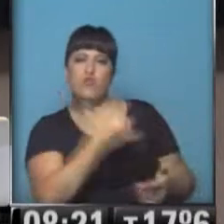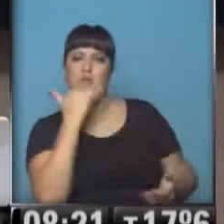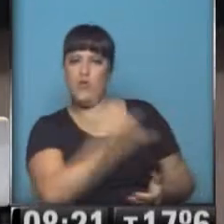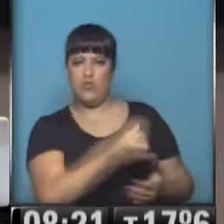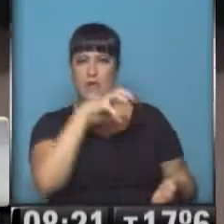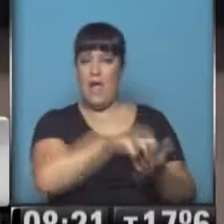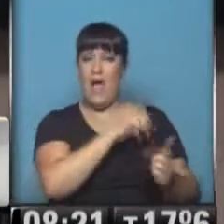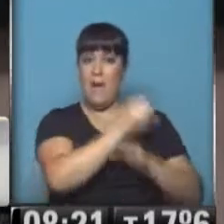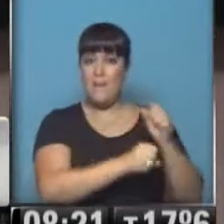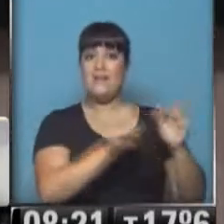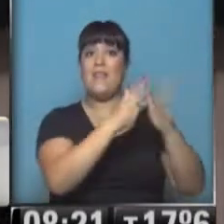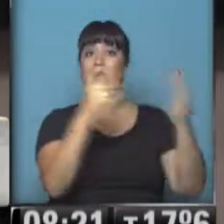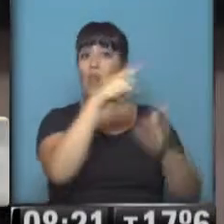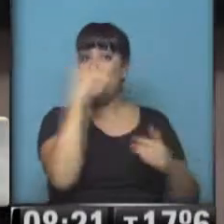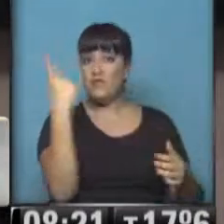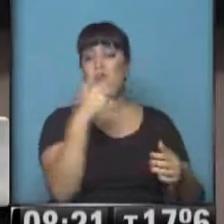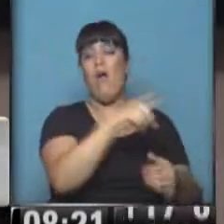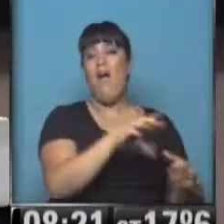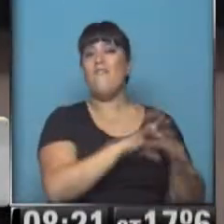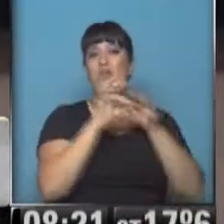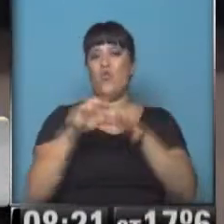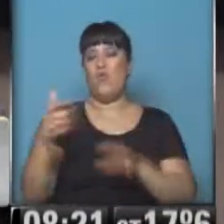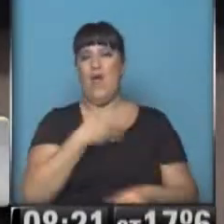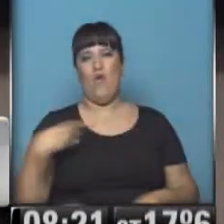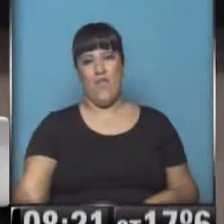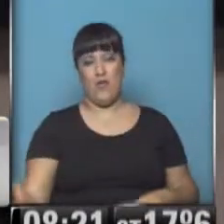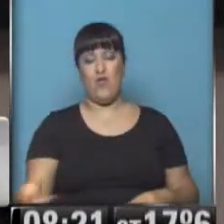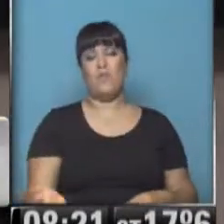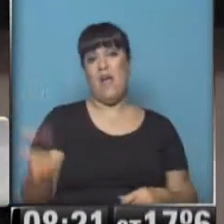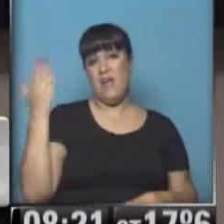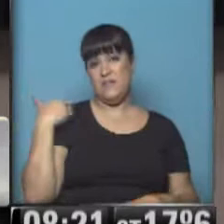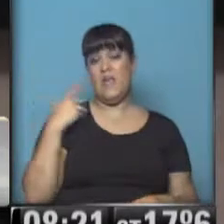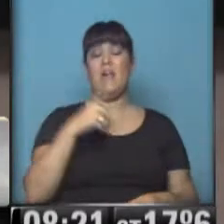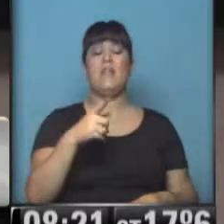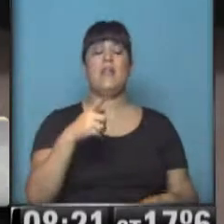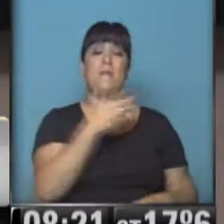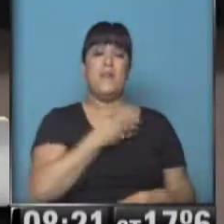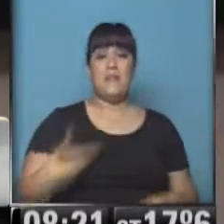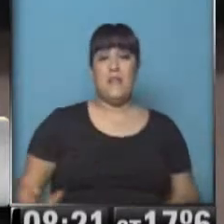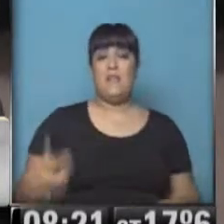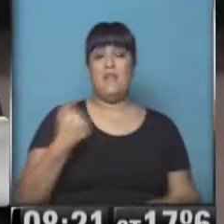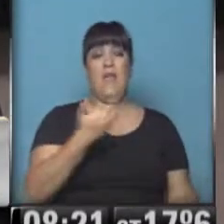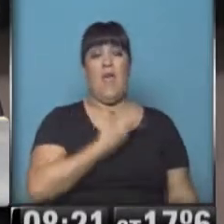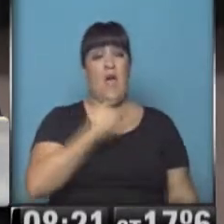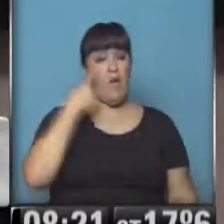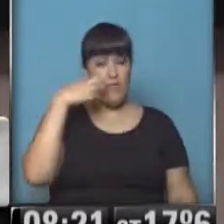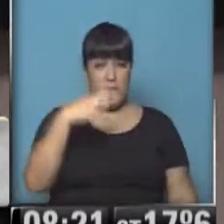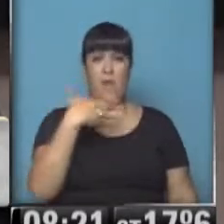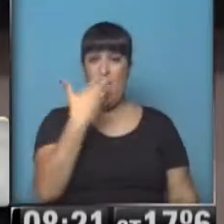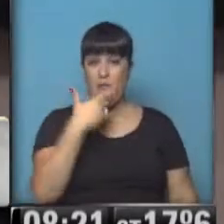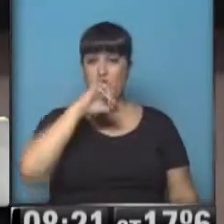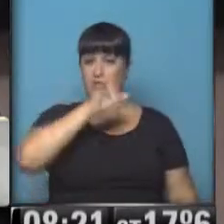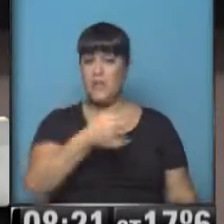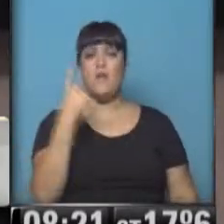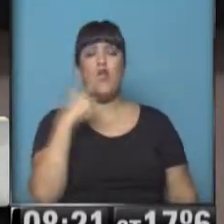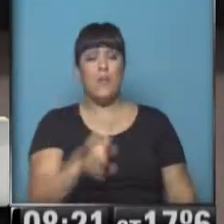tiene relación con la intención de vincularlo al gobierno ayer habló de este tema es llegar a efe pero hablo de todo el tema dijo habló